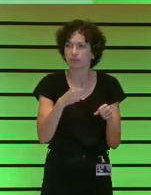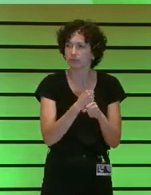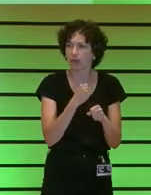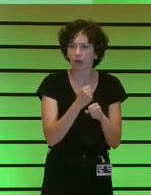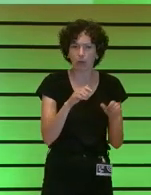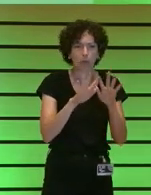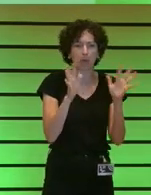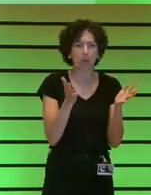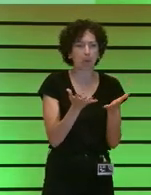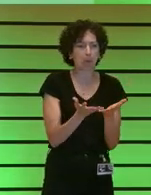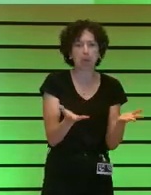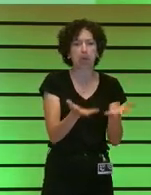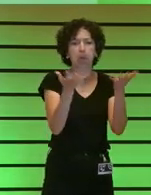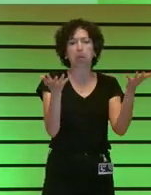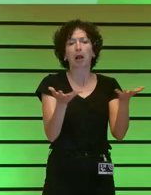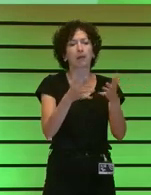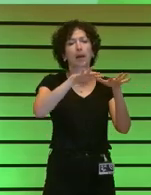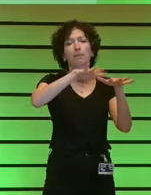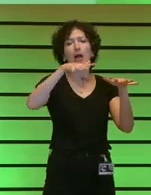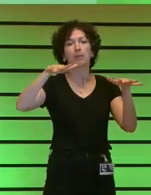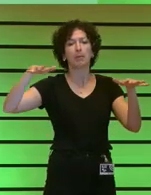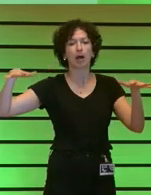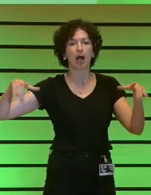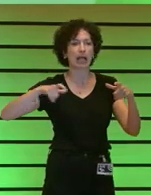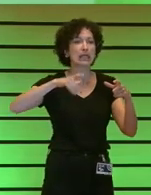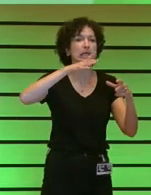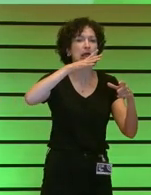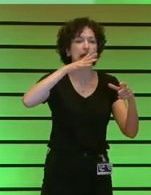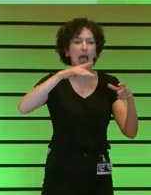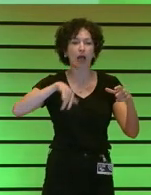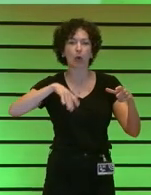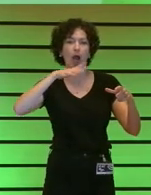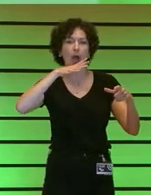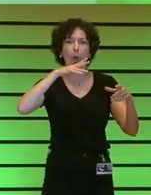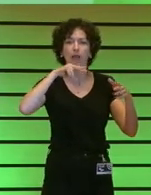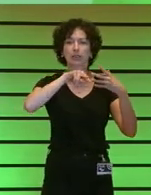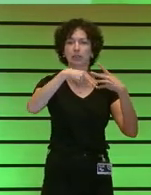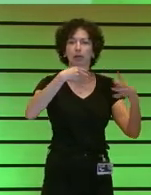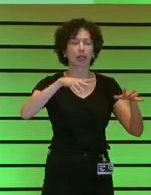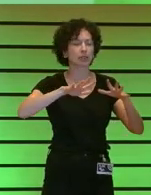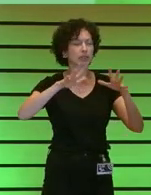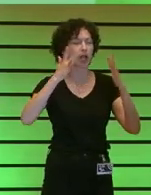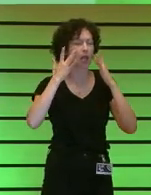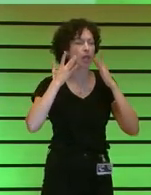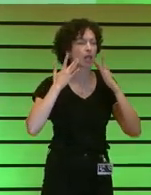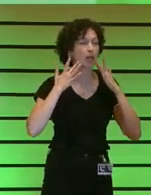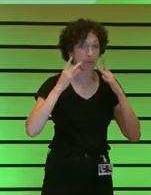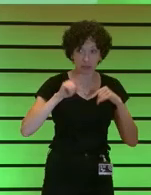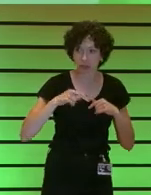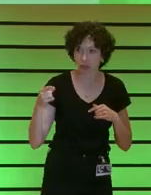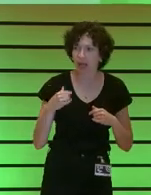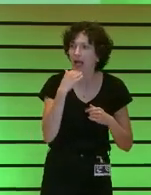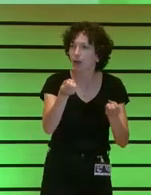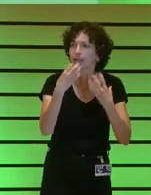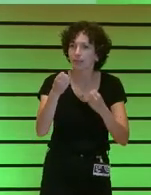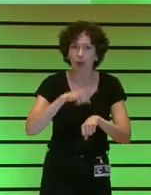no un lago con unas aguas cristalinas sí o no vale decirme algo eh que son las 10 de la mañana y